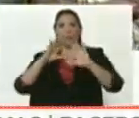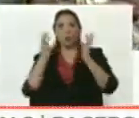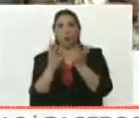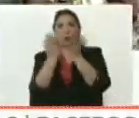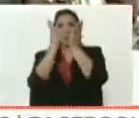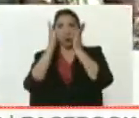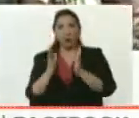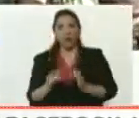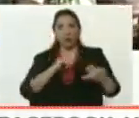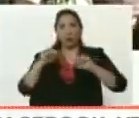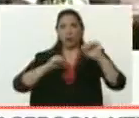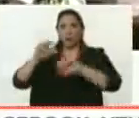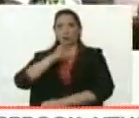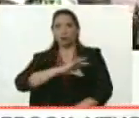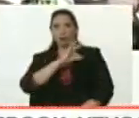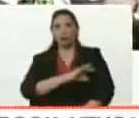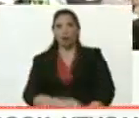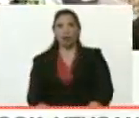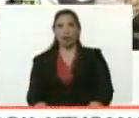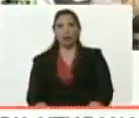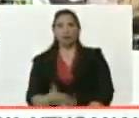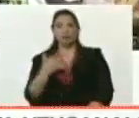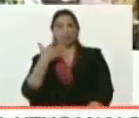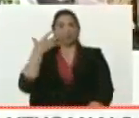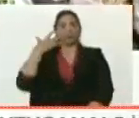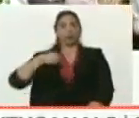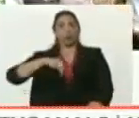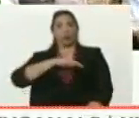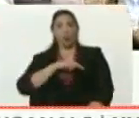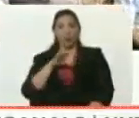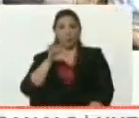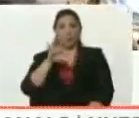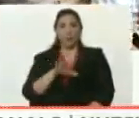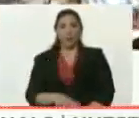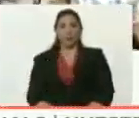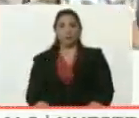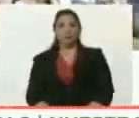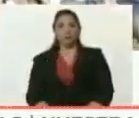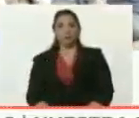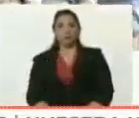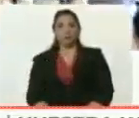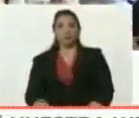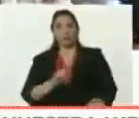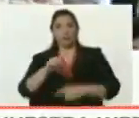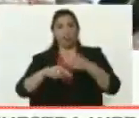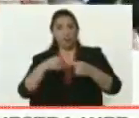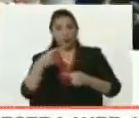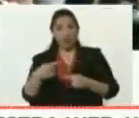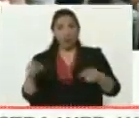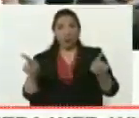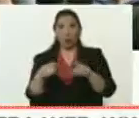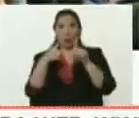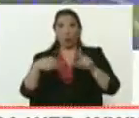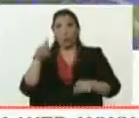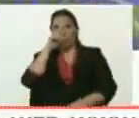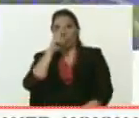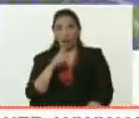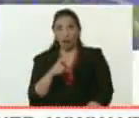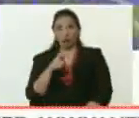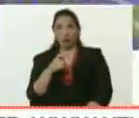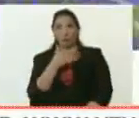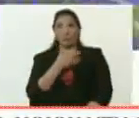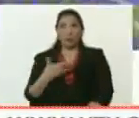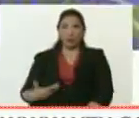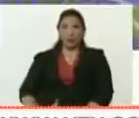los movimientos sociales. Un orgullo para nuestra patria. Mañana es su cumpleaños. Mañana es